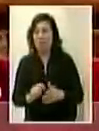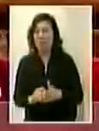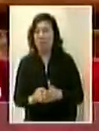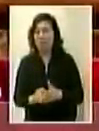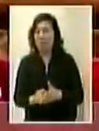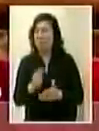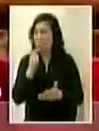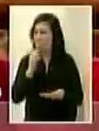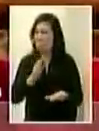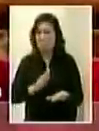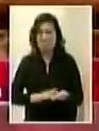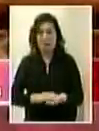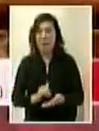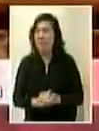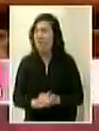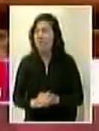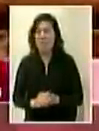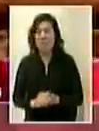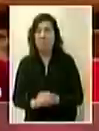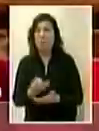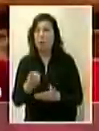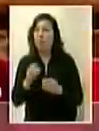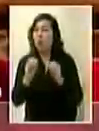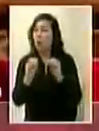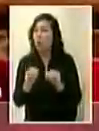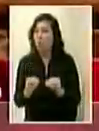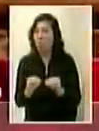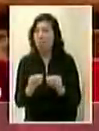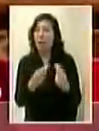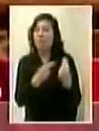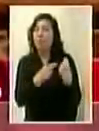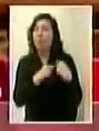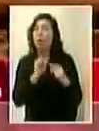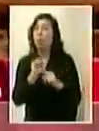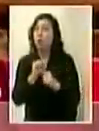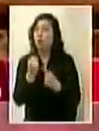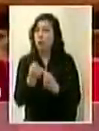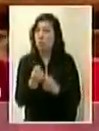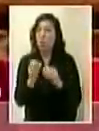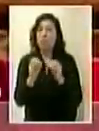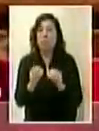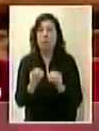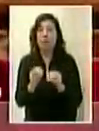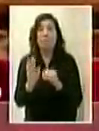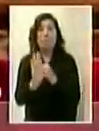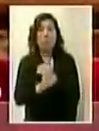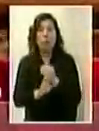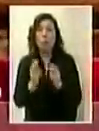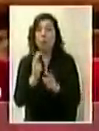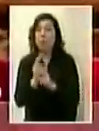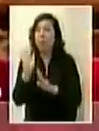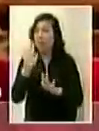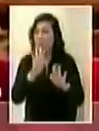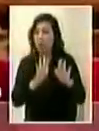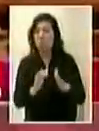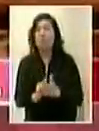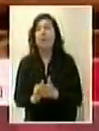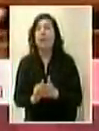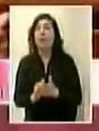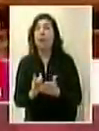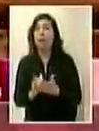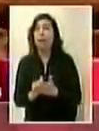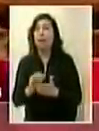más desacreditada, por incumplimientos de responsabilidad social, incumplimientos de protección del medio ambiente, etcétera,